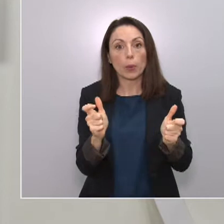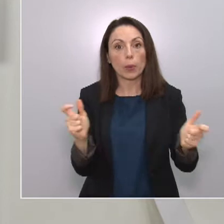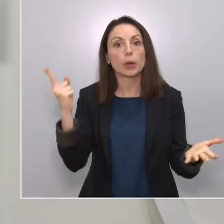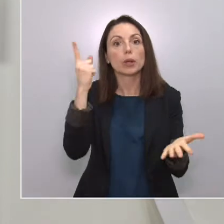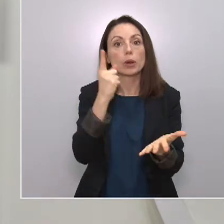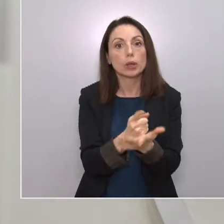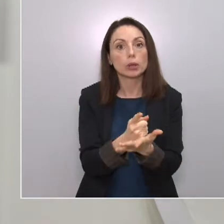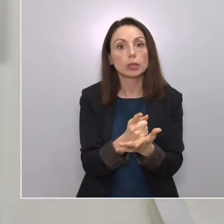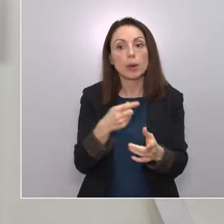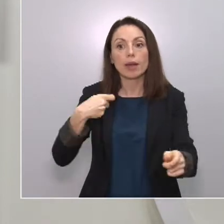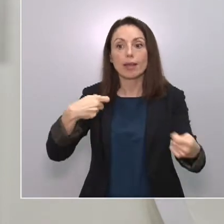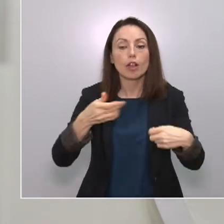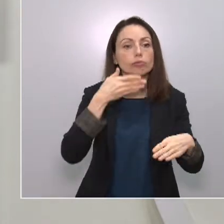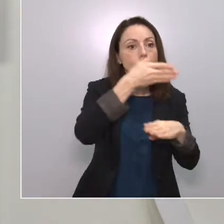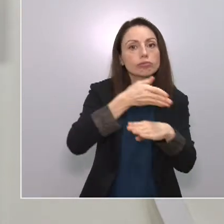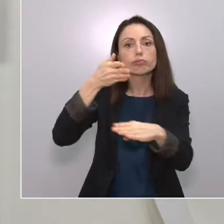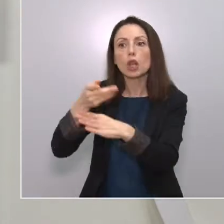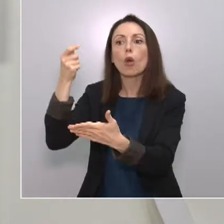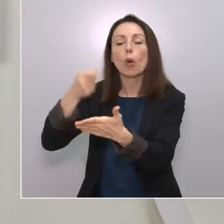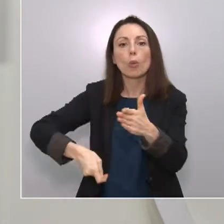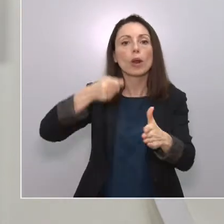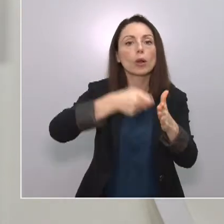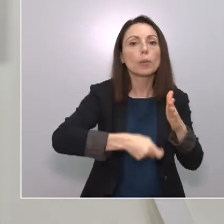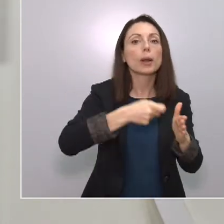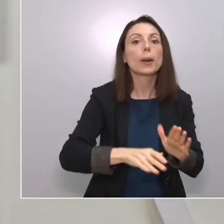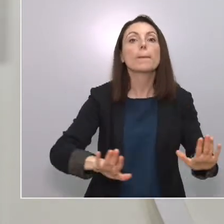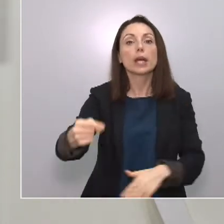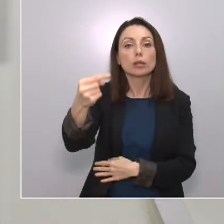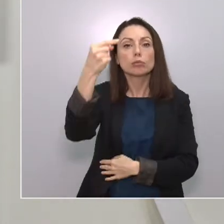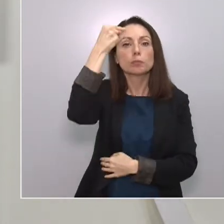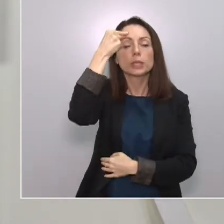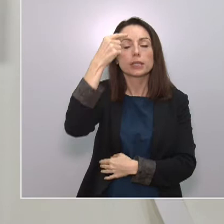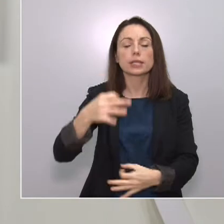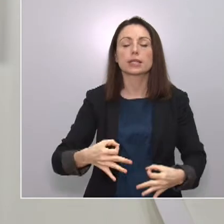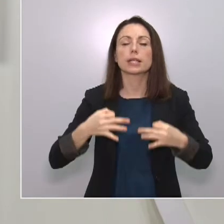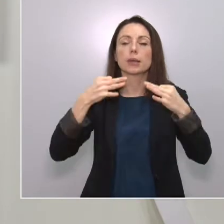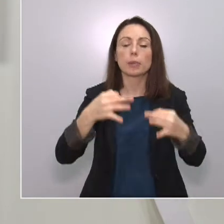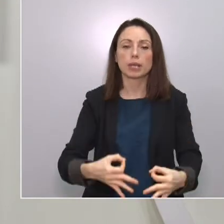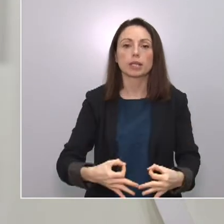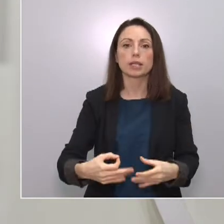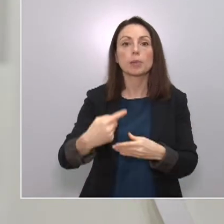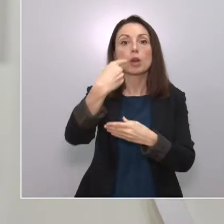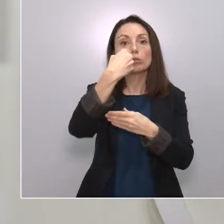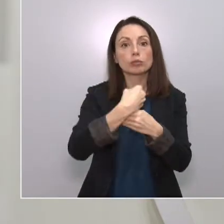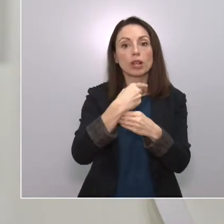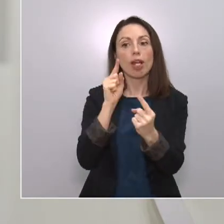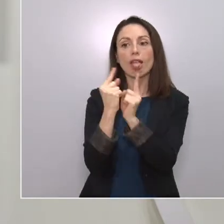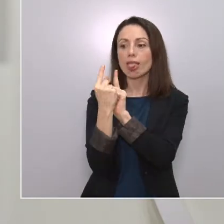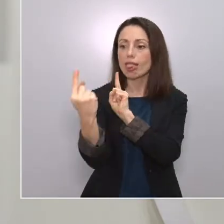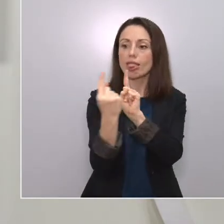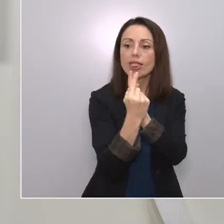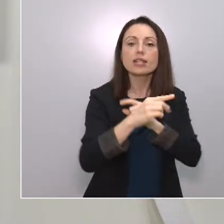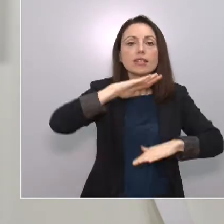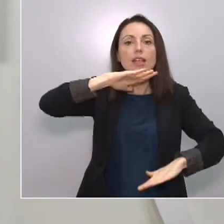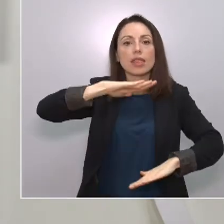volver a comprar en nuestros comercios, pero siendo conscientes siempre de que es obligatorio mantener las distancias